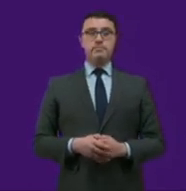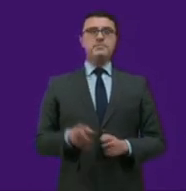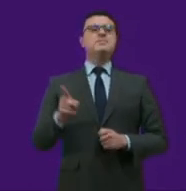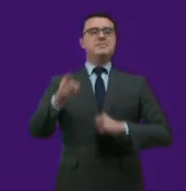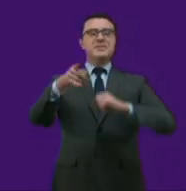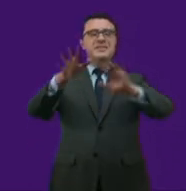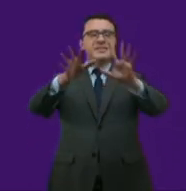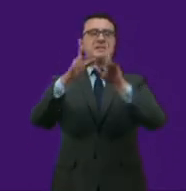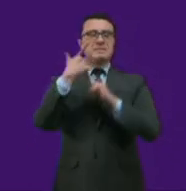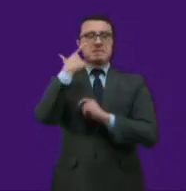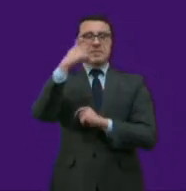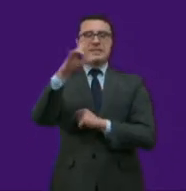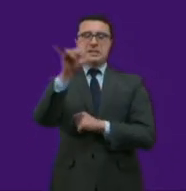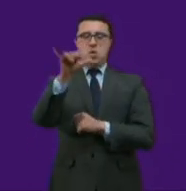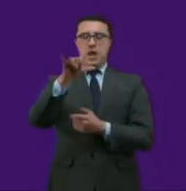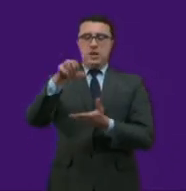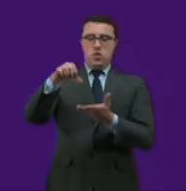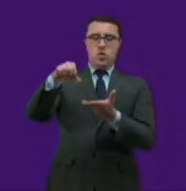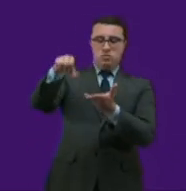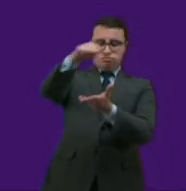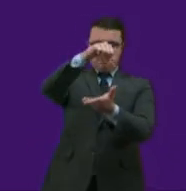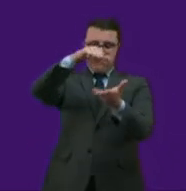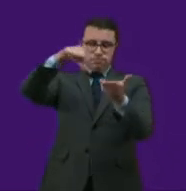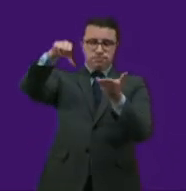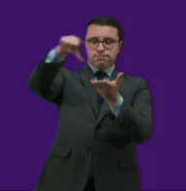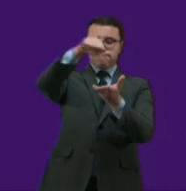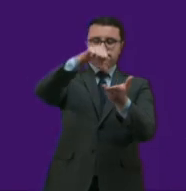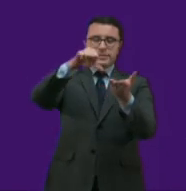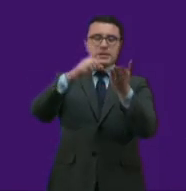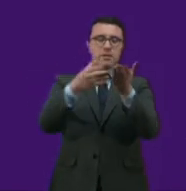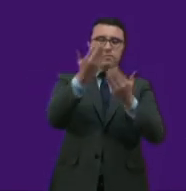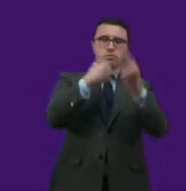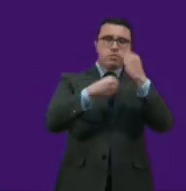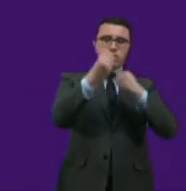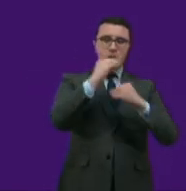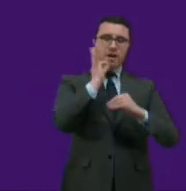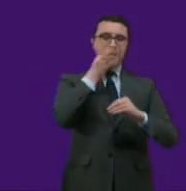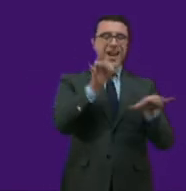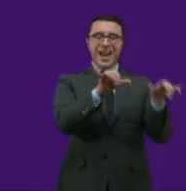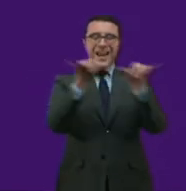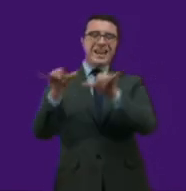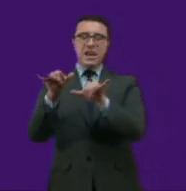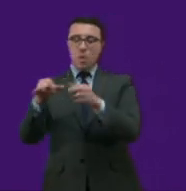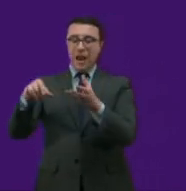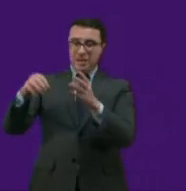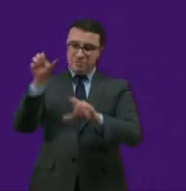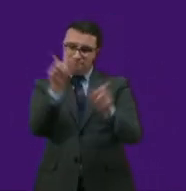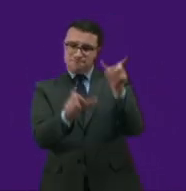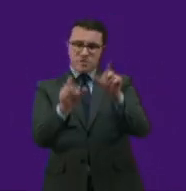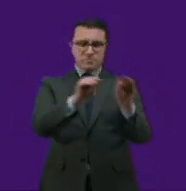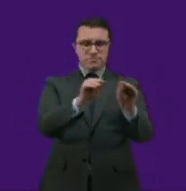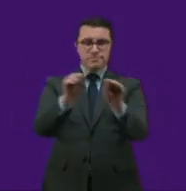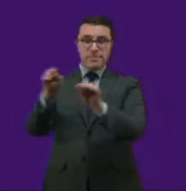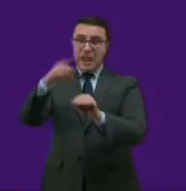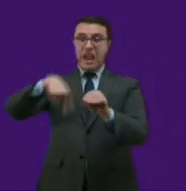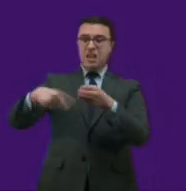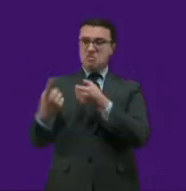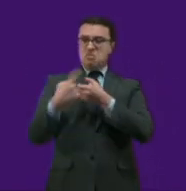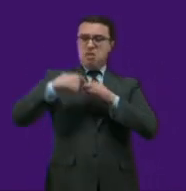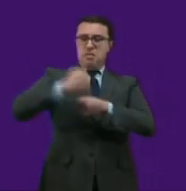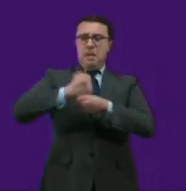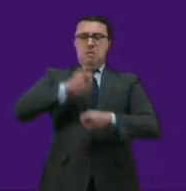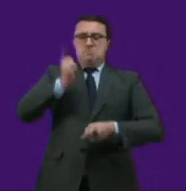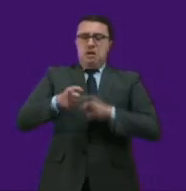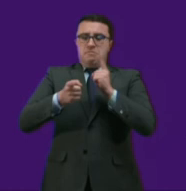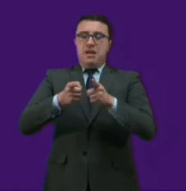la salsa secreta para tener una empresa con un mundo de personas que ya dejan de ser empleados y de verdad